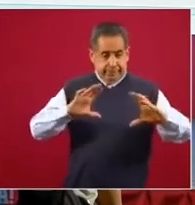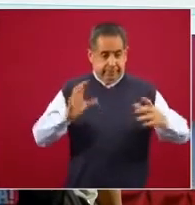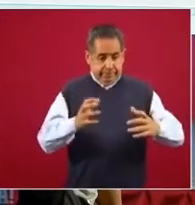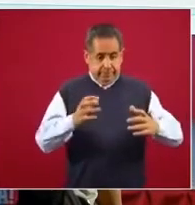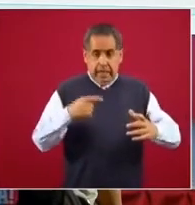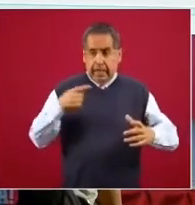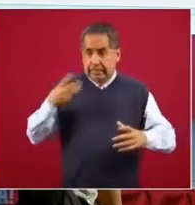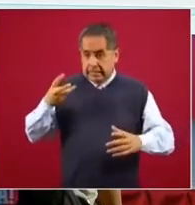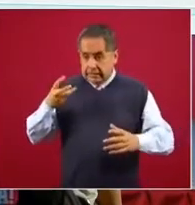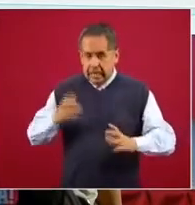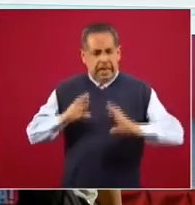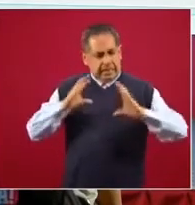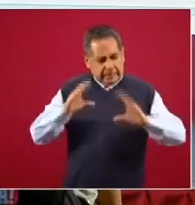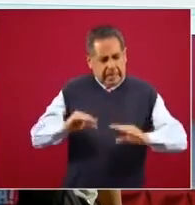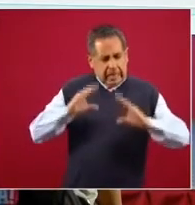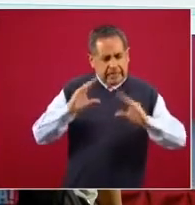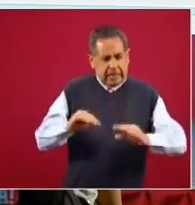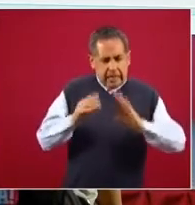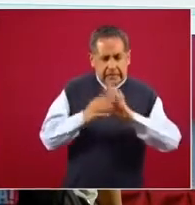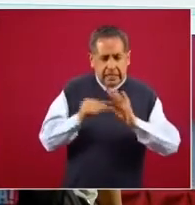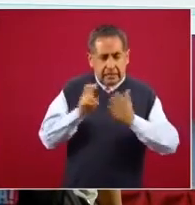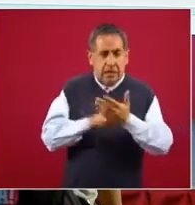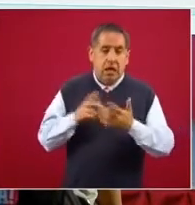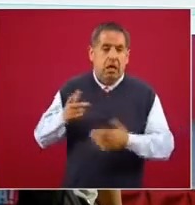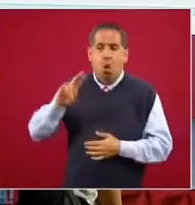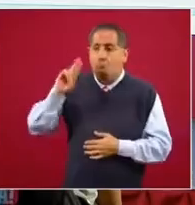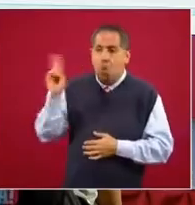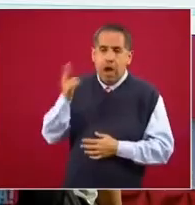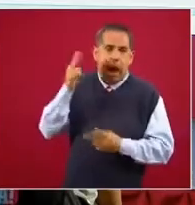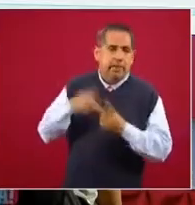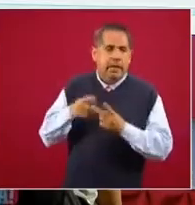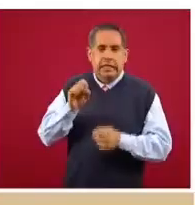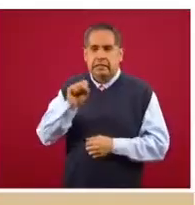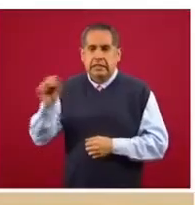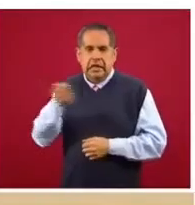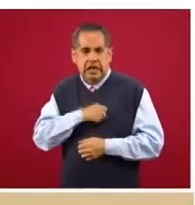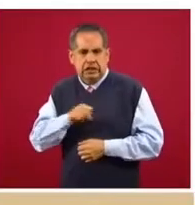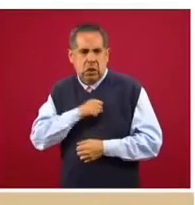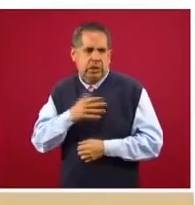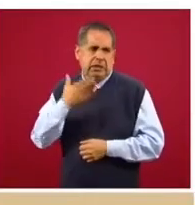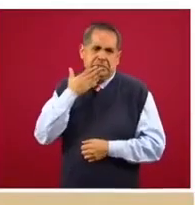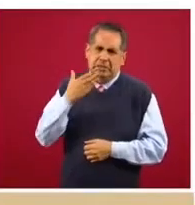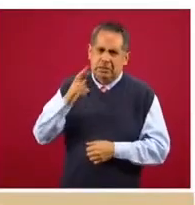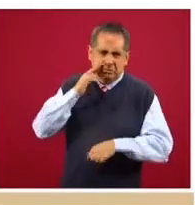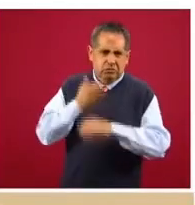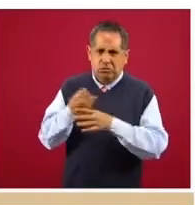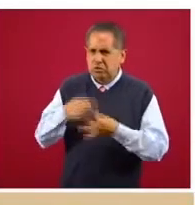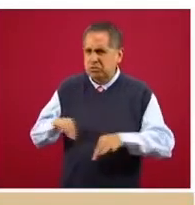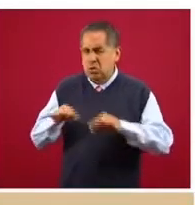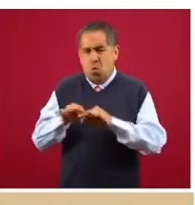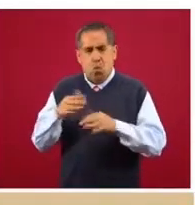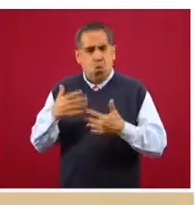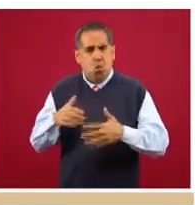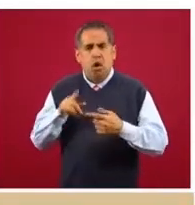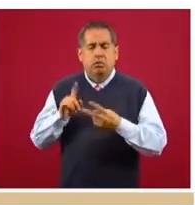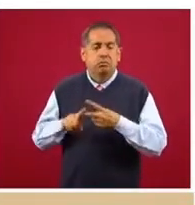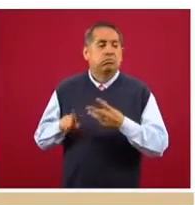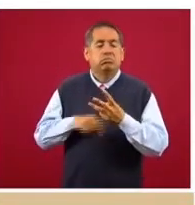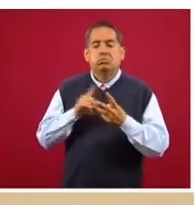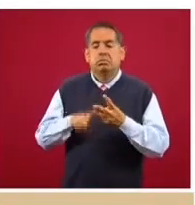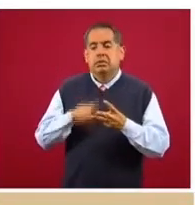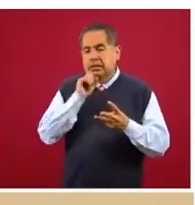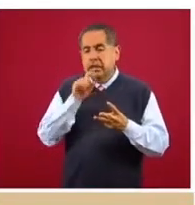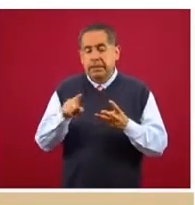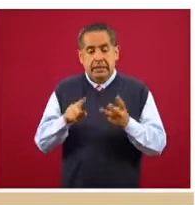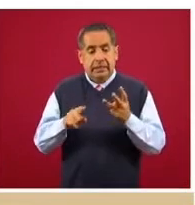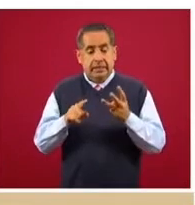capacitación, en los cuales cabe destacar que la UNAM y la Secretaría de Salud tuvieron un papel sumamente importante. Y